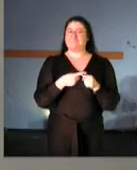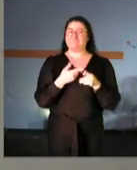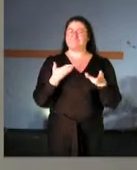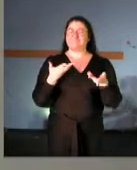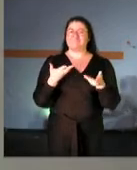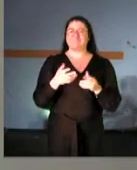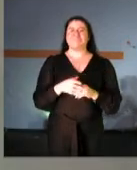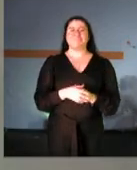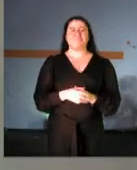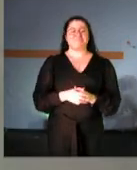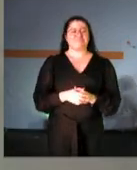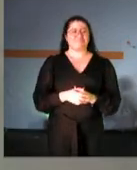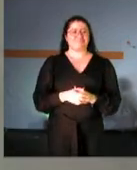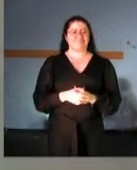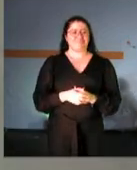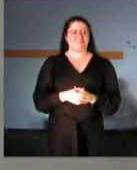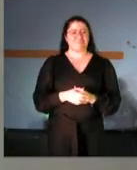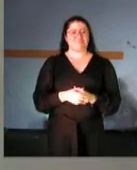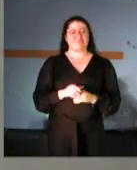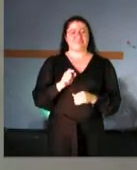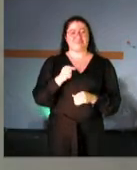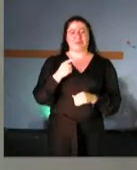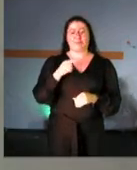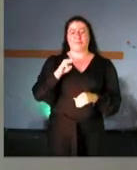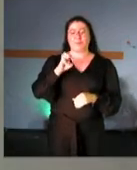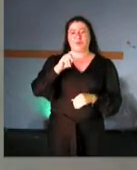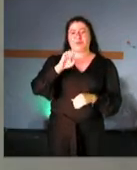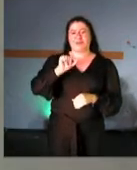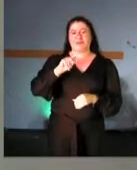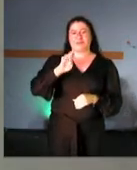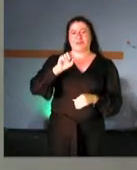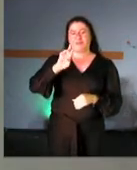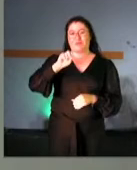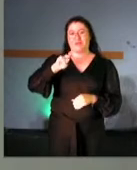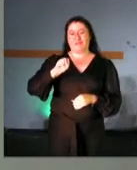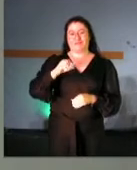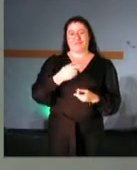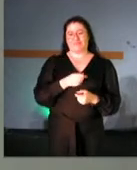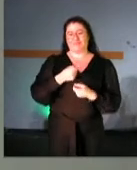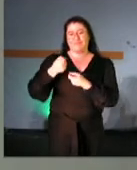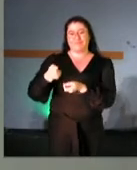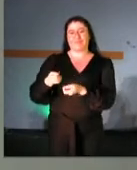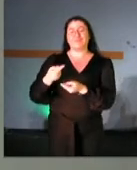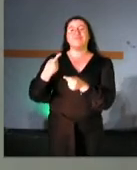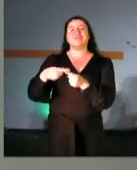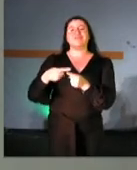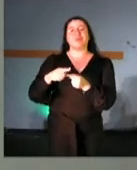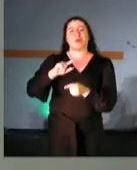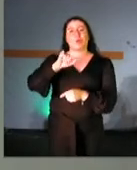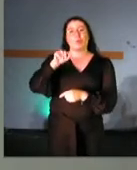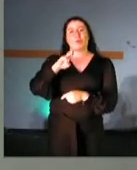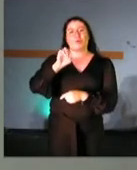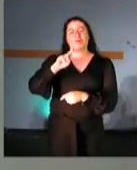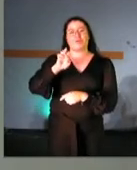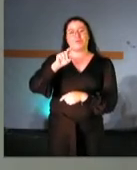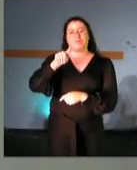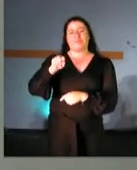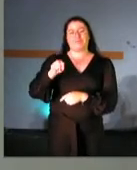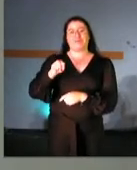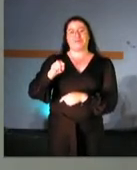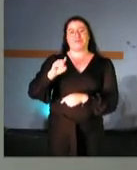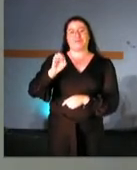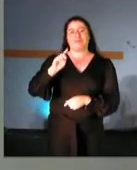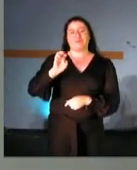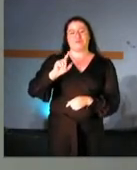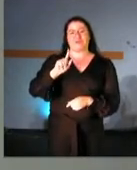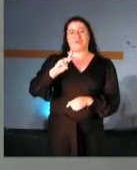El Pueblo contra la Dictadura, de Mónica Baltodano, y se quedan con ustedes Julio López, Óscar